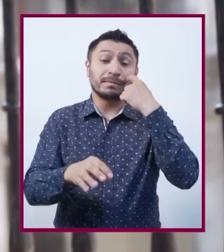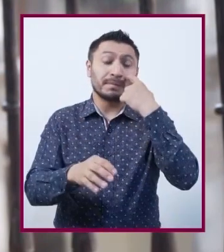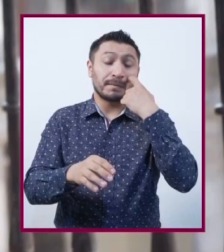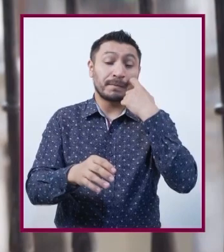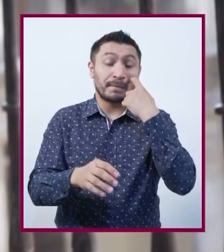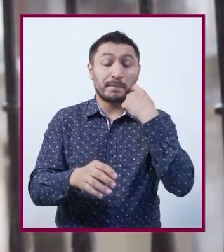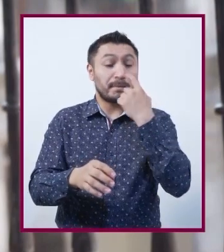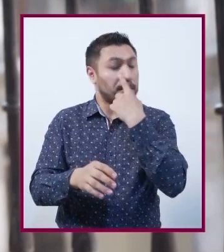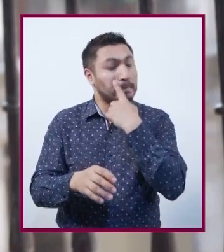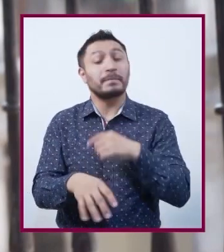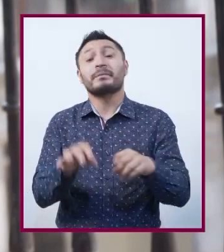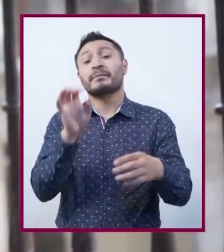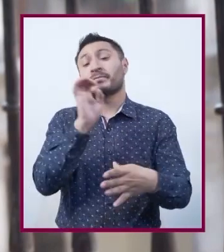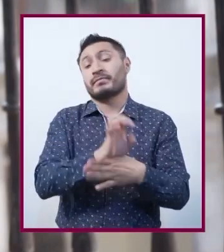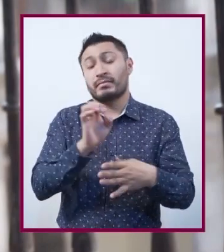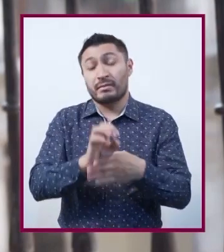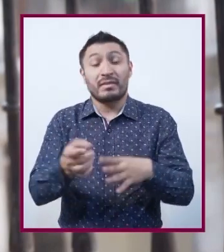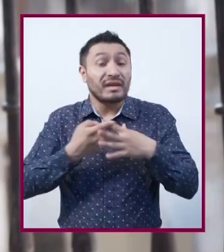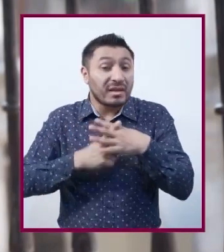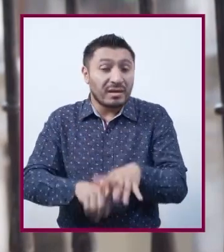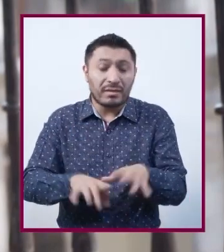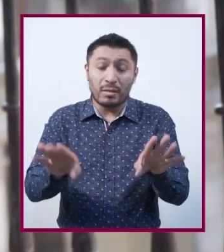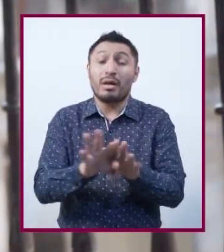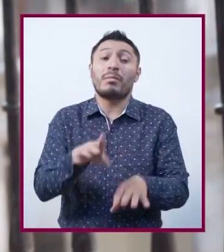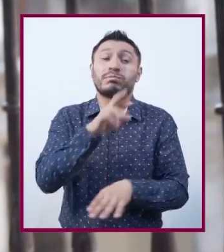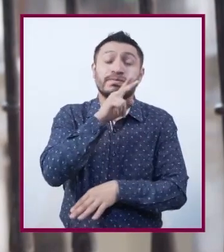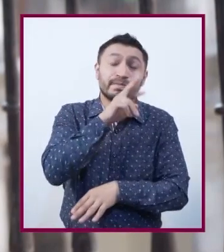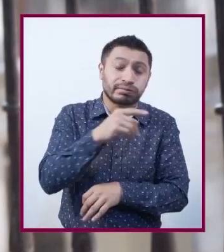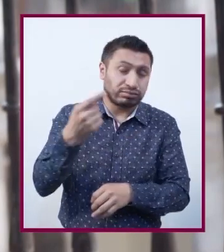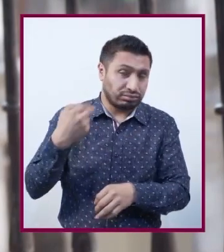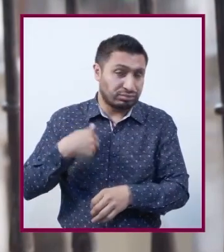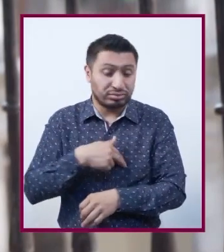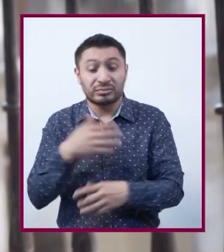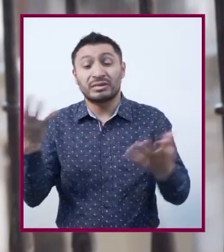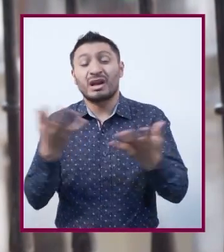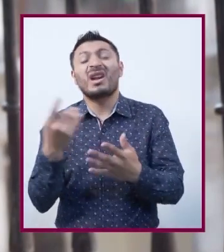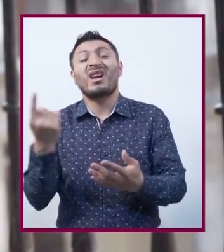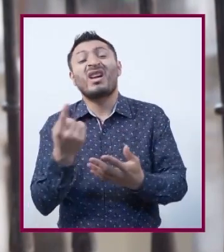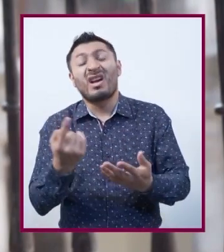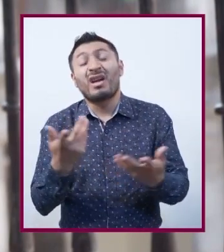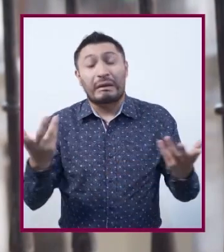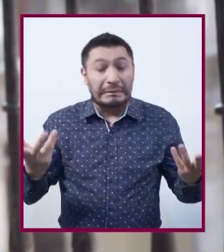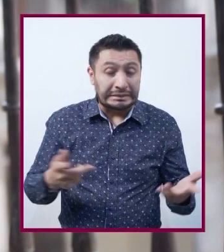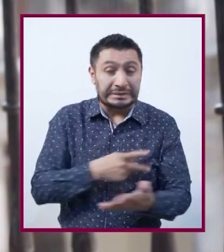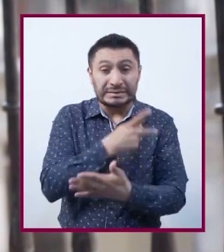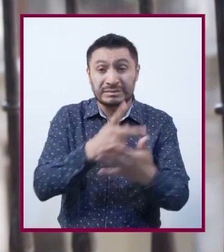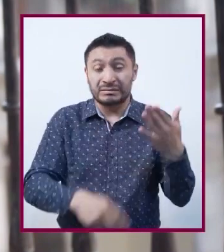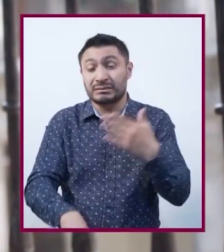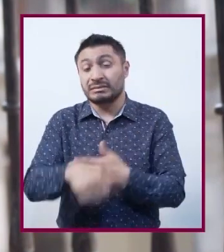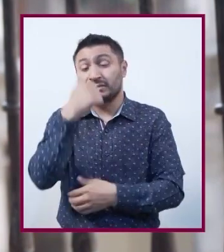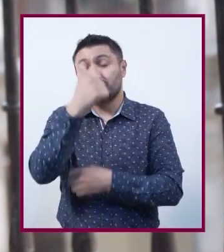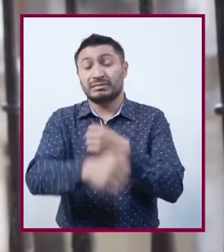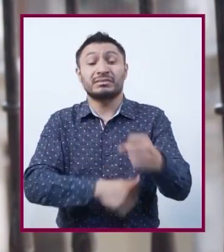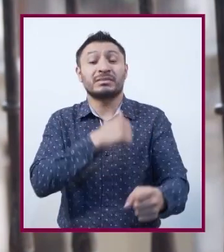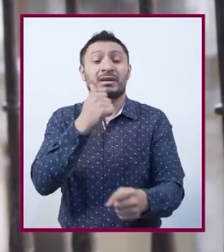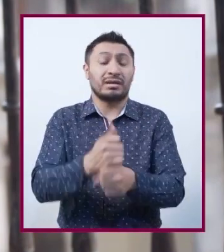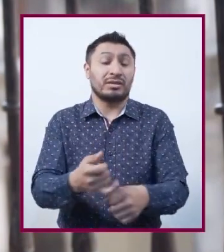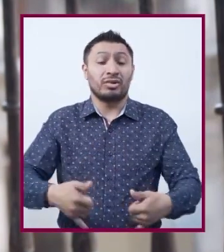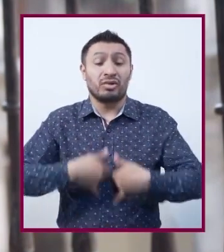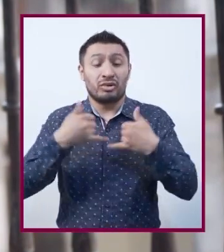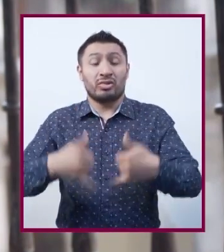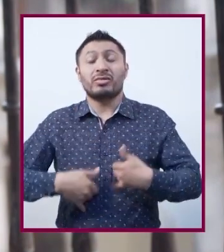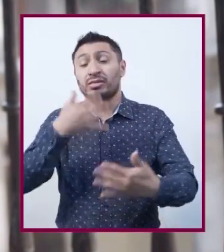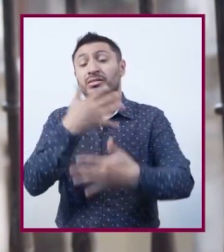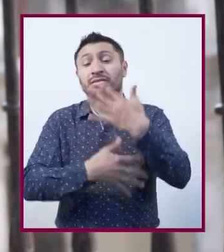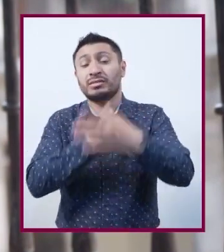la capacitación para el trabajo. Entonces es cuando empieza a surgir la preocupación de qué hacemos después del plan de 11 años